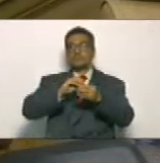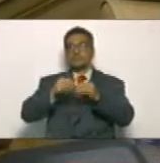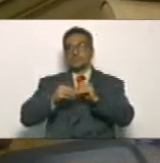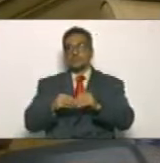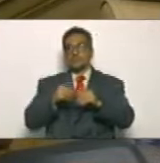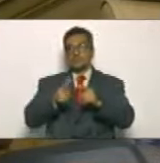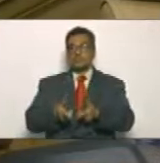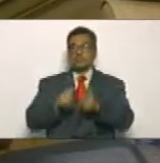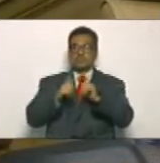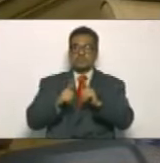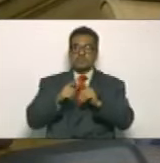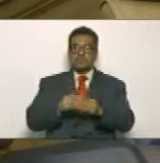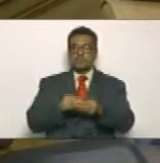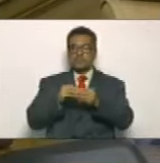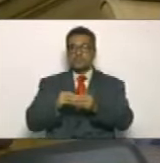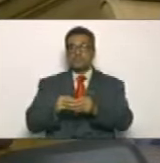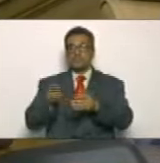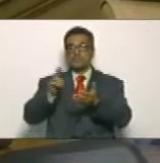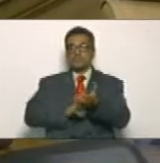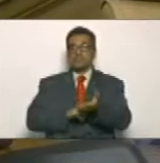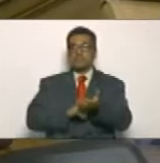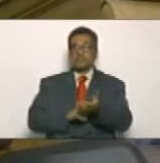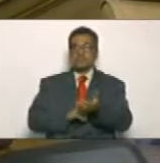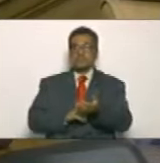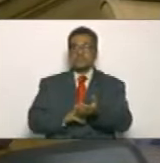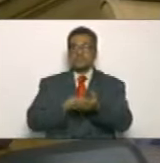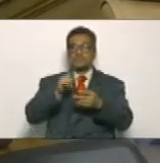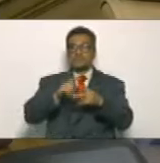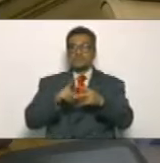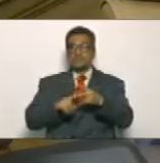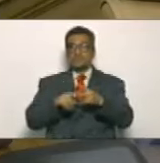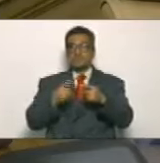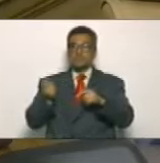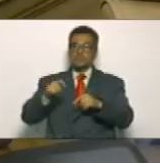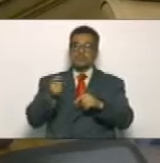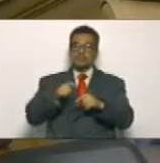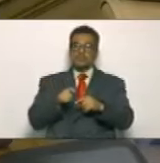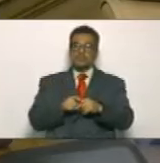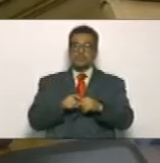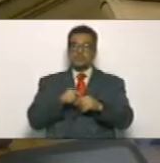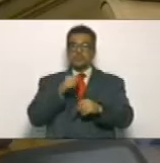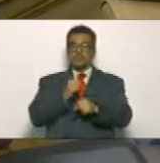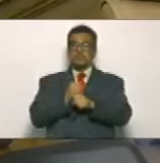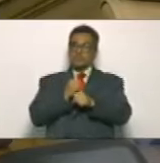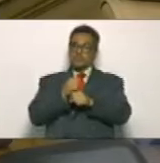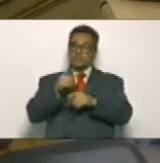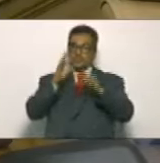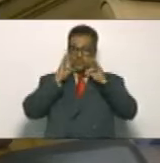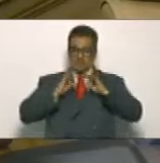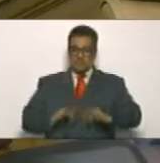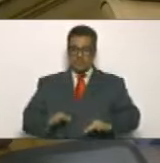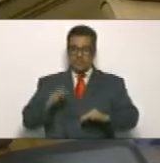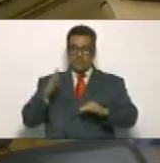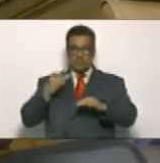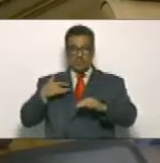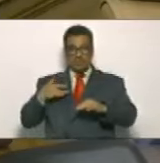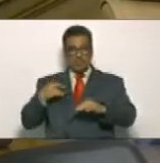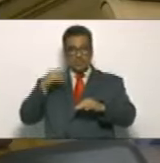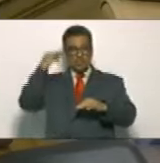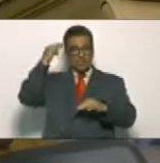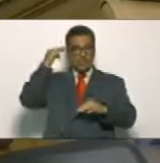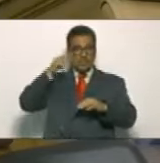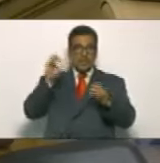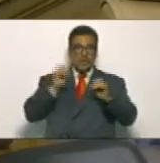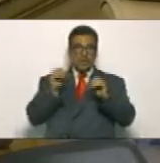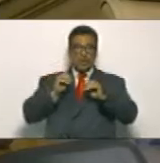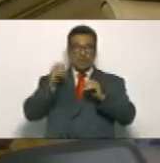que permiten habilitar, rehabilitar o compensar una o más limitaciones funcionales, físicas, sensoriales, mentales